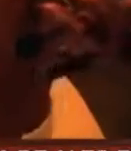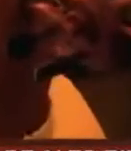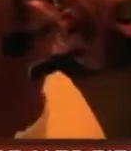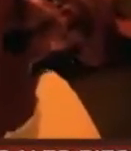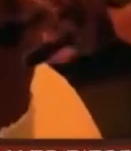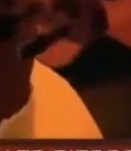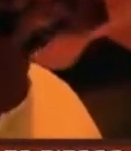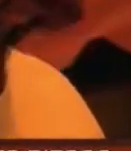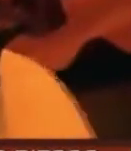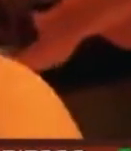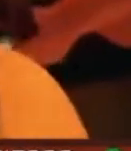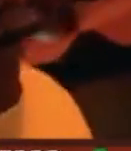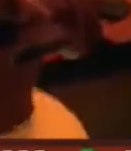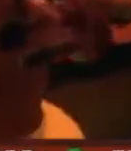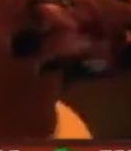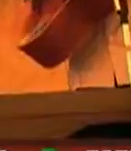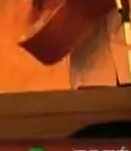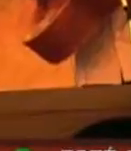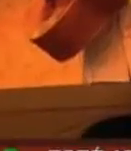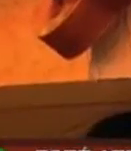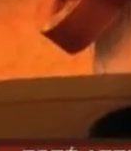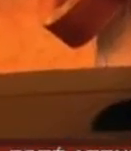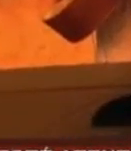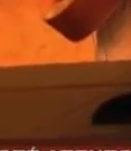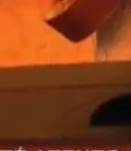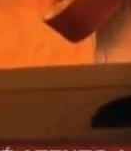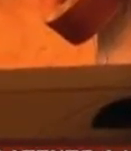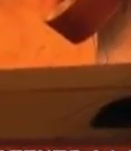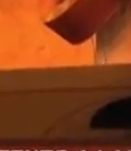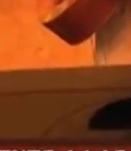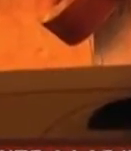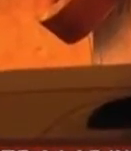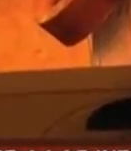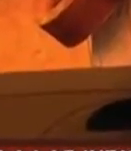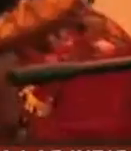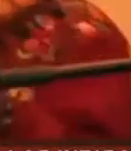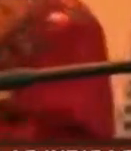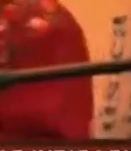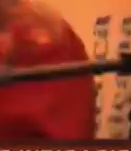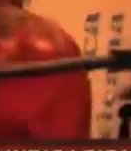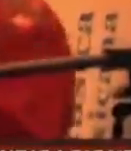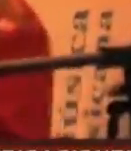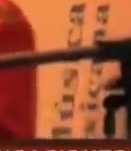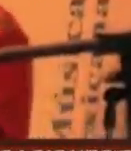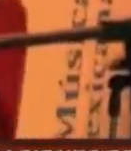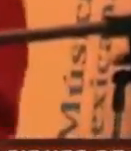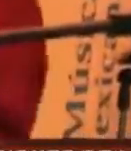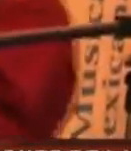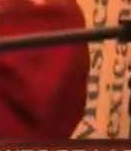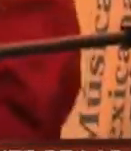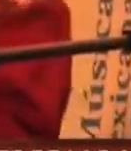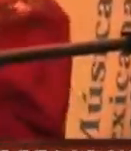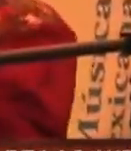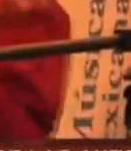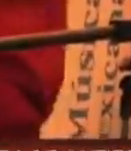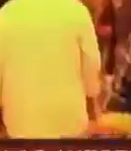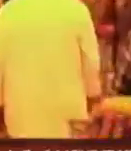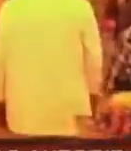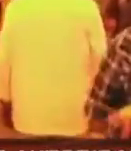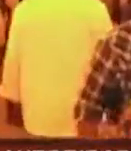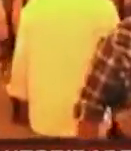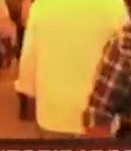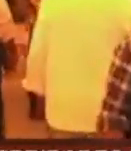danza, la gastronomía y las artesanías. Indudablemente también para darle un poco de mayor realce